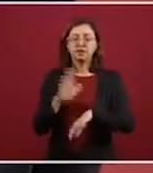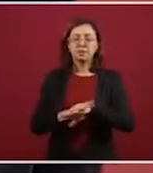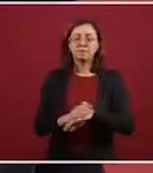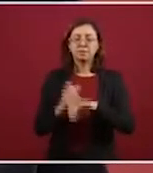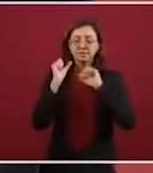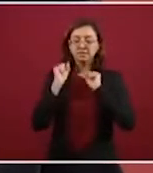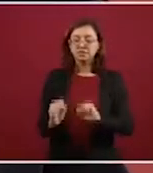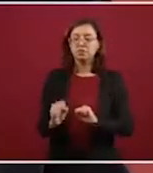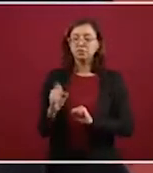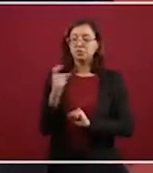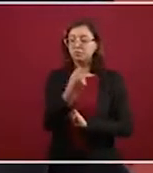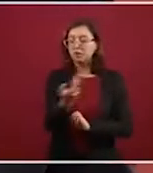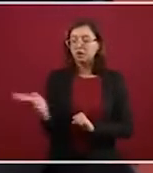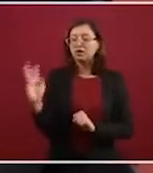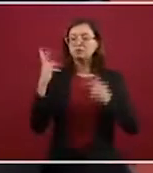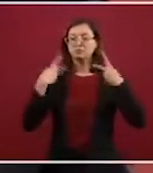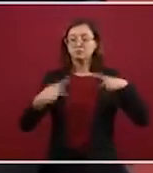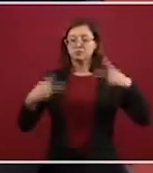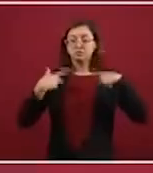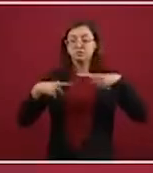los egresados